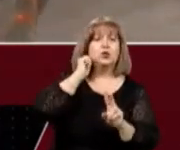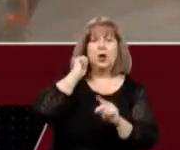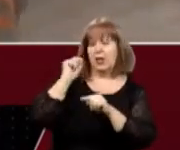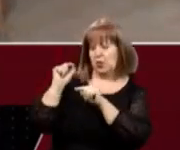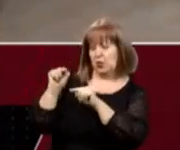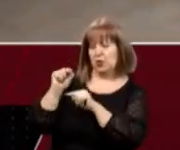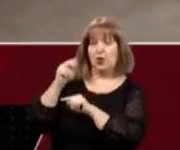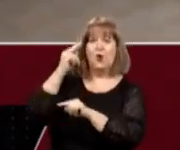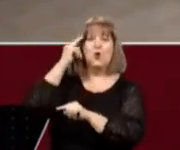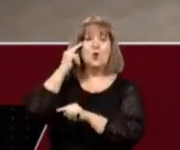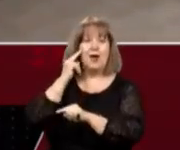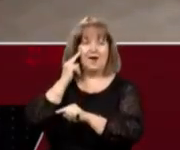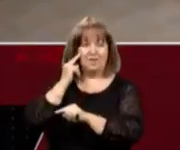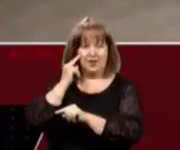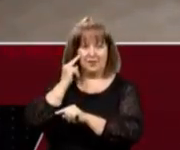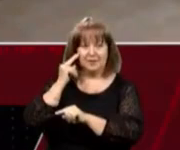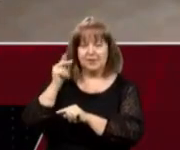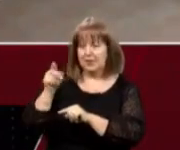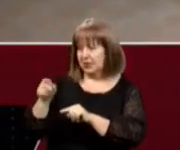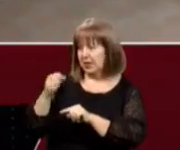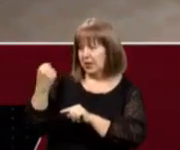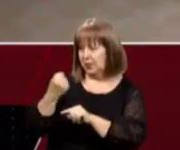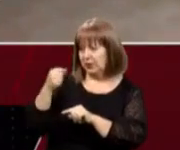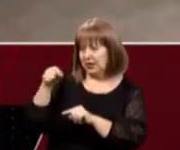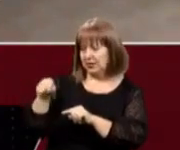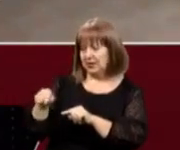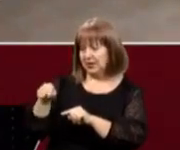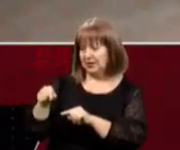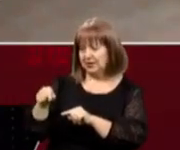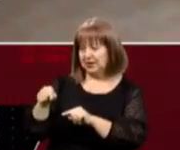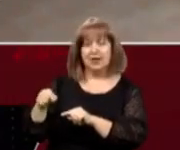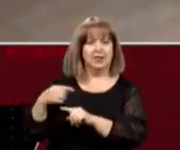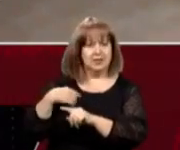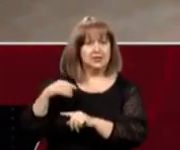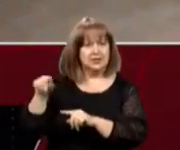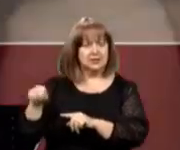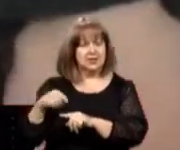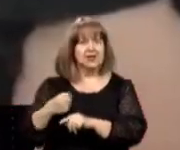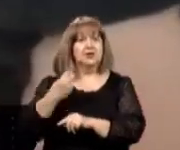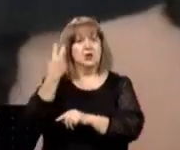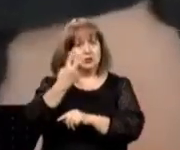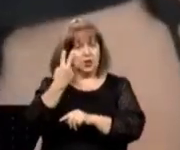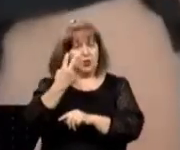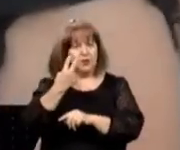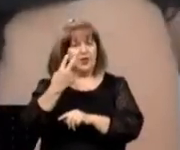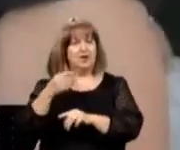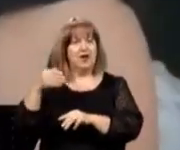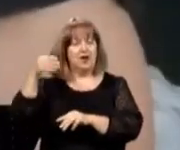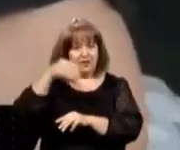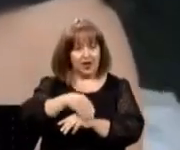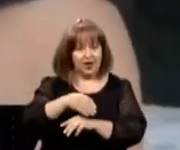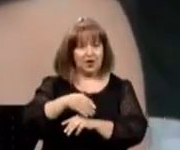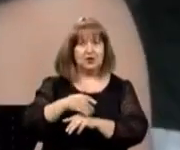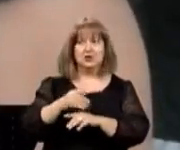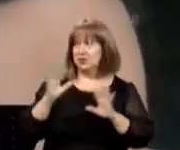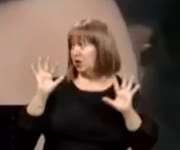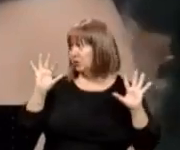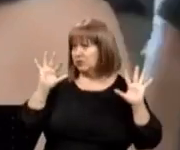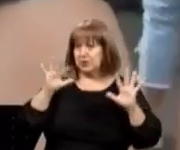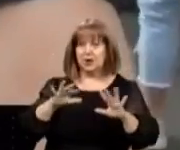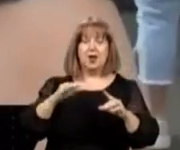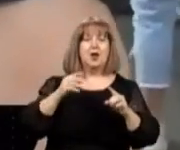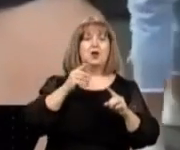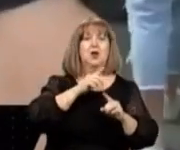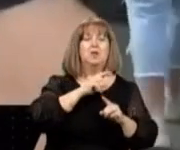hija? 9. Bueno, ¿es importante para vos estar acá? Sí, porque esta es la segunda vez que vengo y esta vez con más personas, con